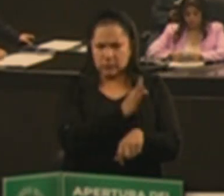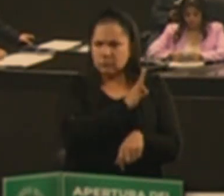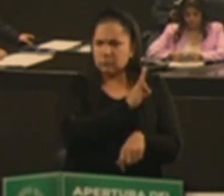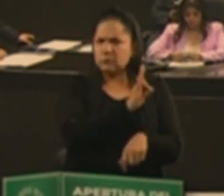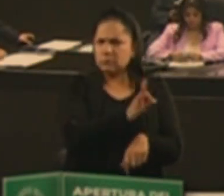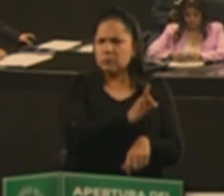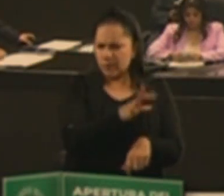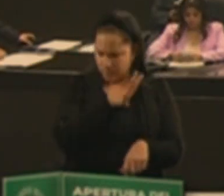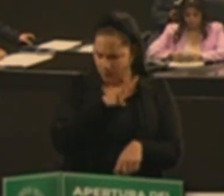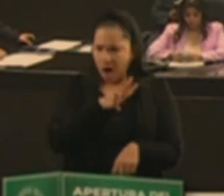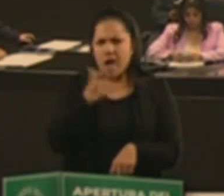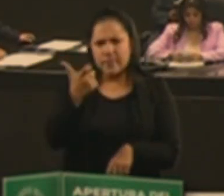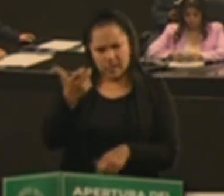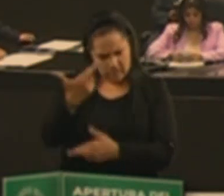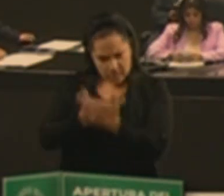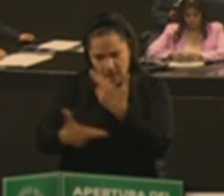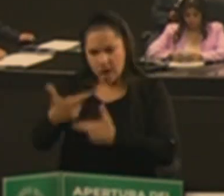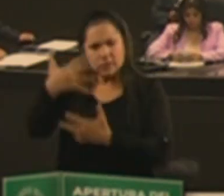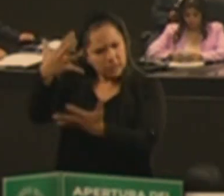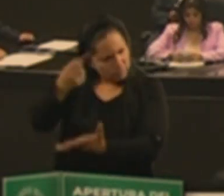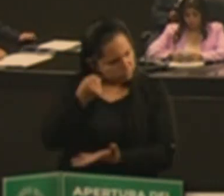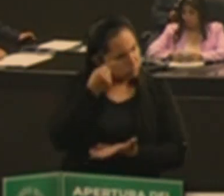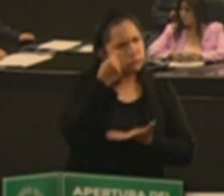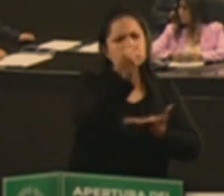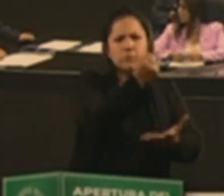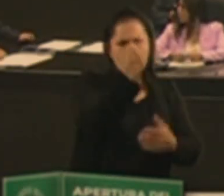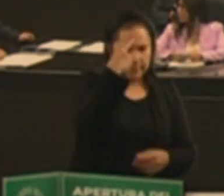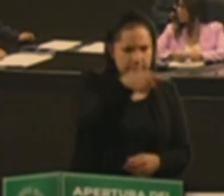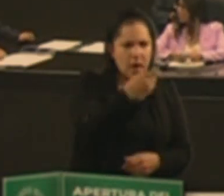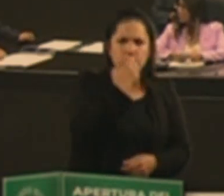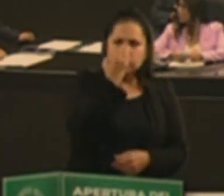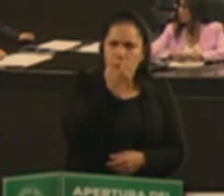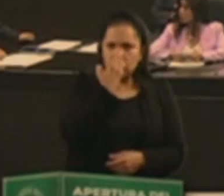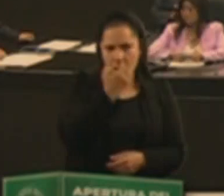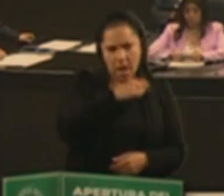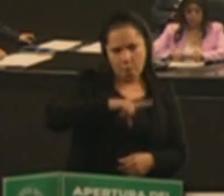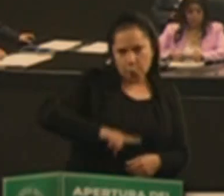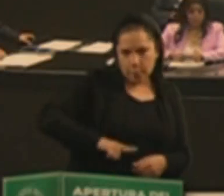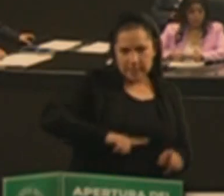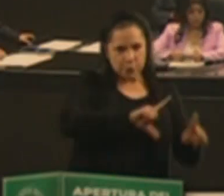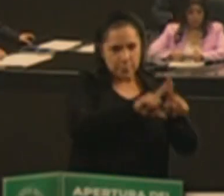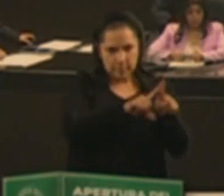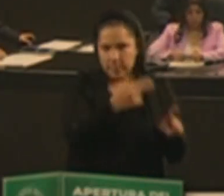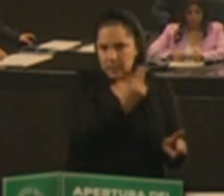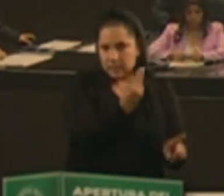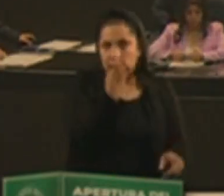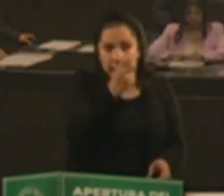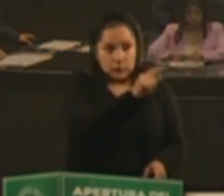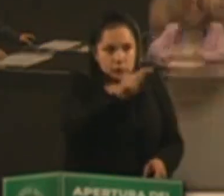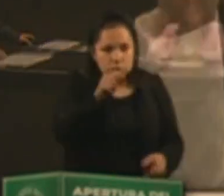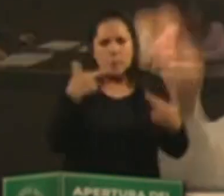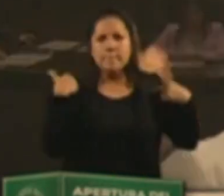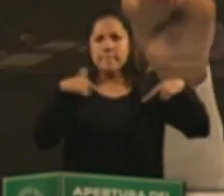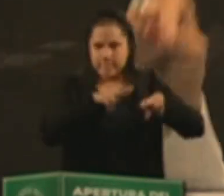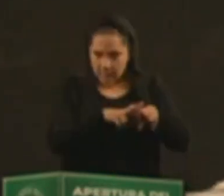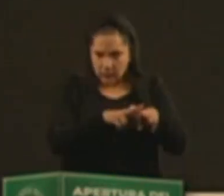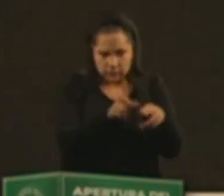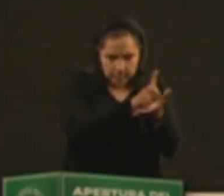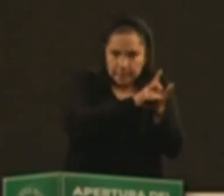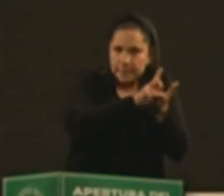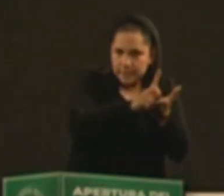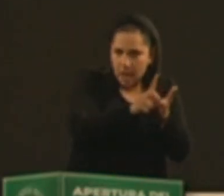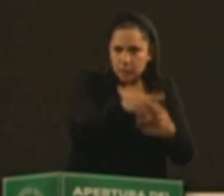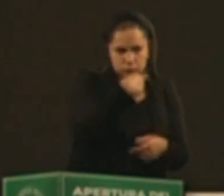escuelas públicas, los derechos también de nuestros maestros. Porque frente a los 55 millones de personas que hoy